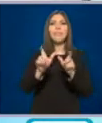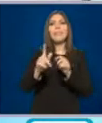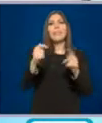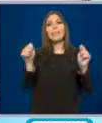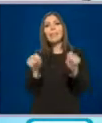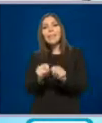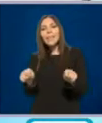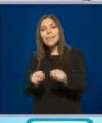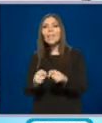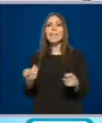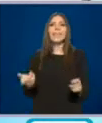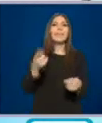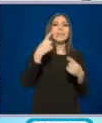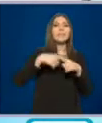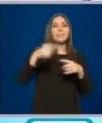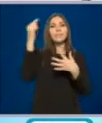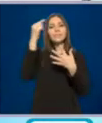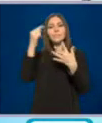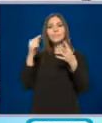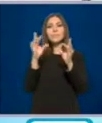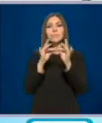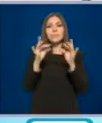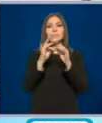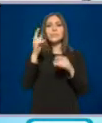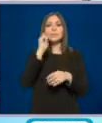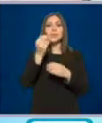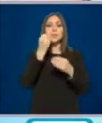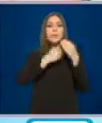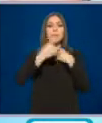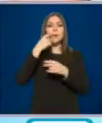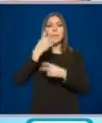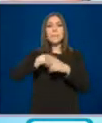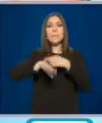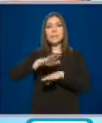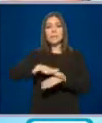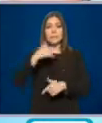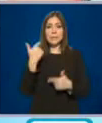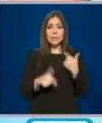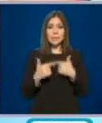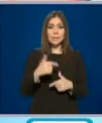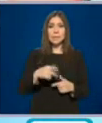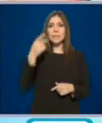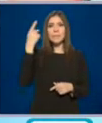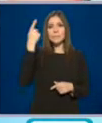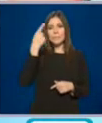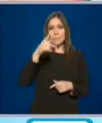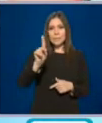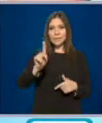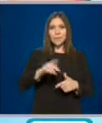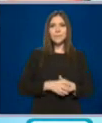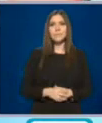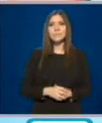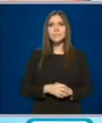decirle una lista enorme de alimentos para que produzca más leche. Quiero decir categóricamente,